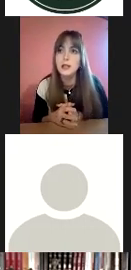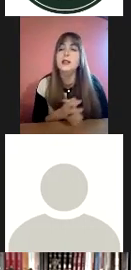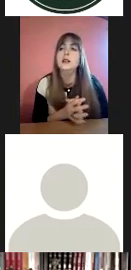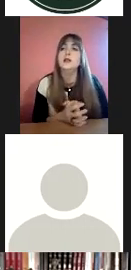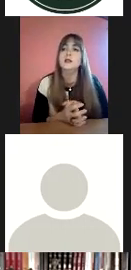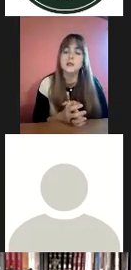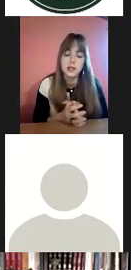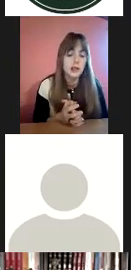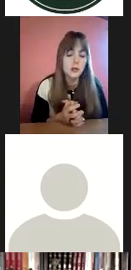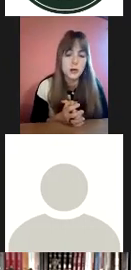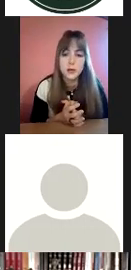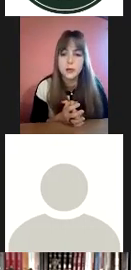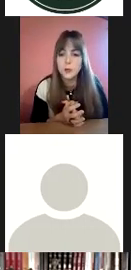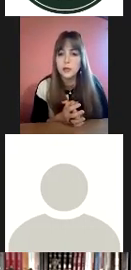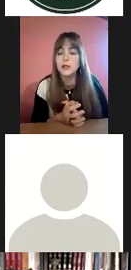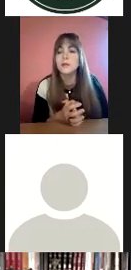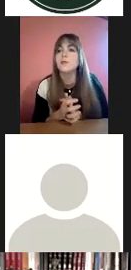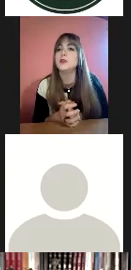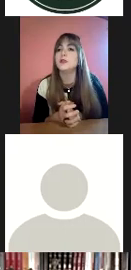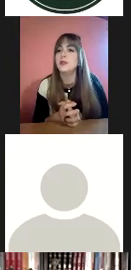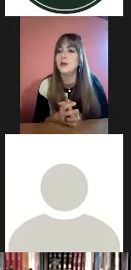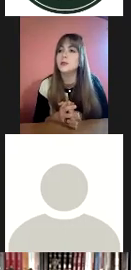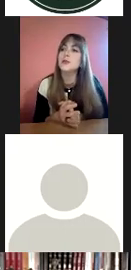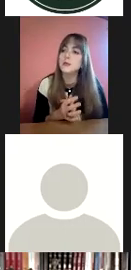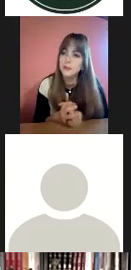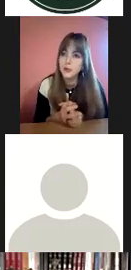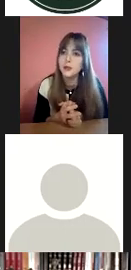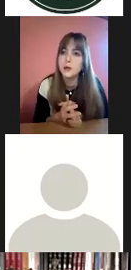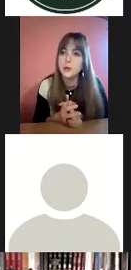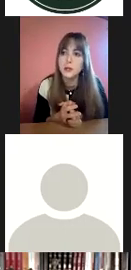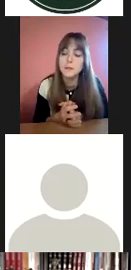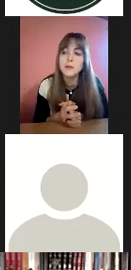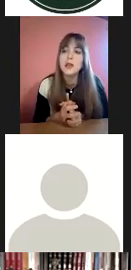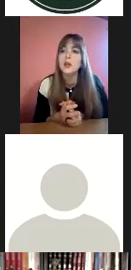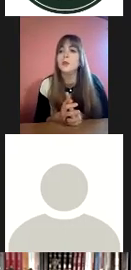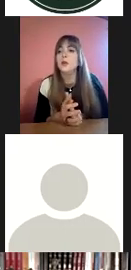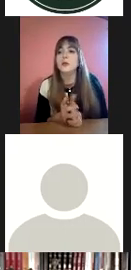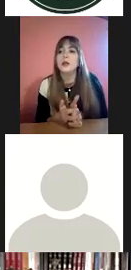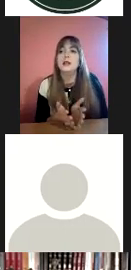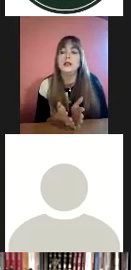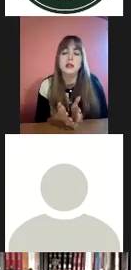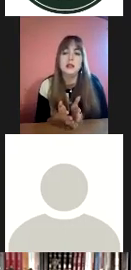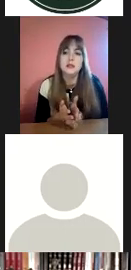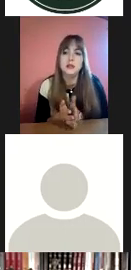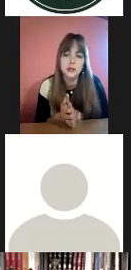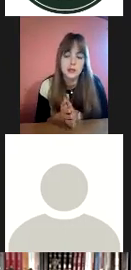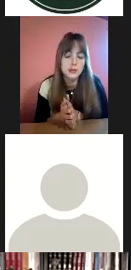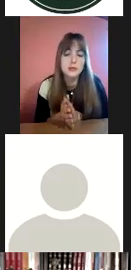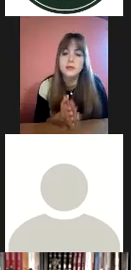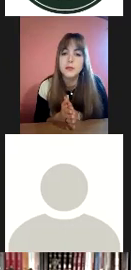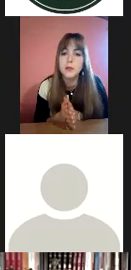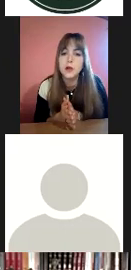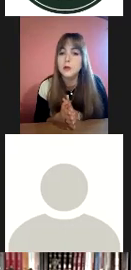ideal. Sé que en algún momento va a ocurrir, no sé si lo vamos a ver, pero sé que va a ocurrir. Como no ocurre en la legislación